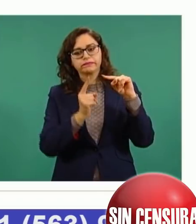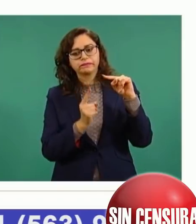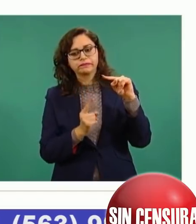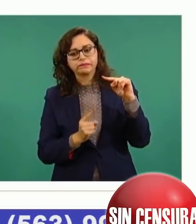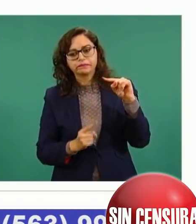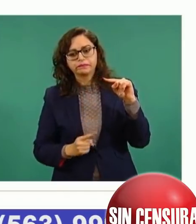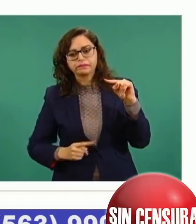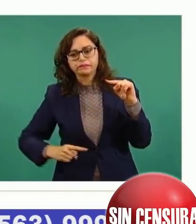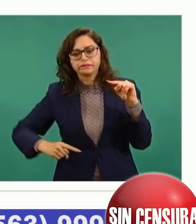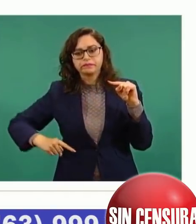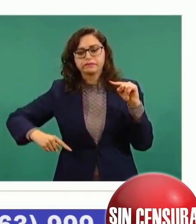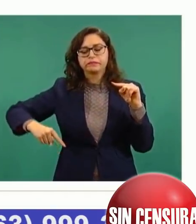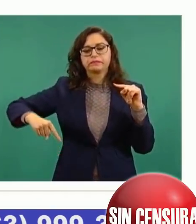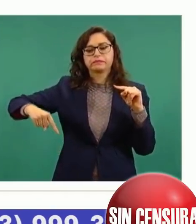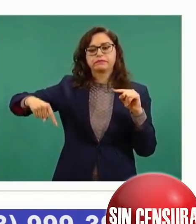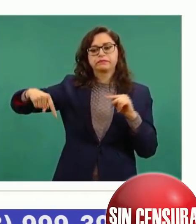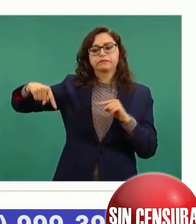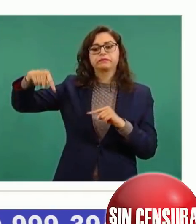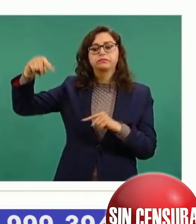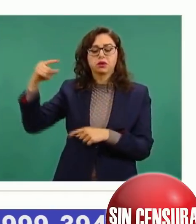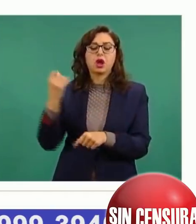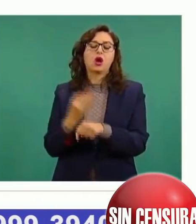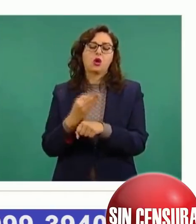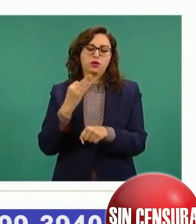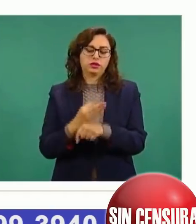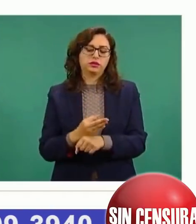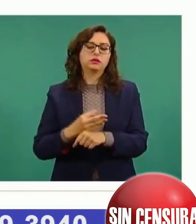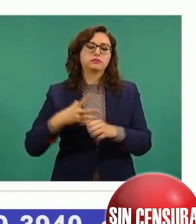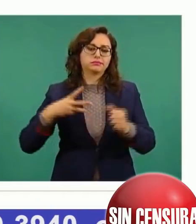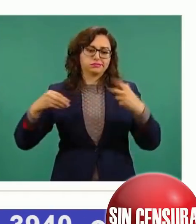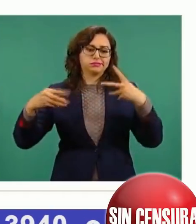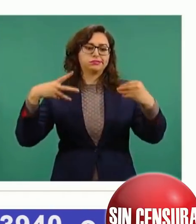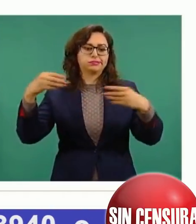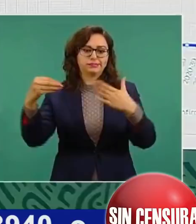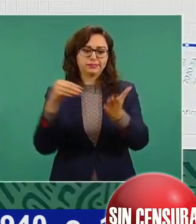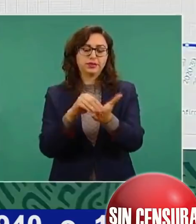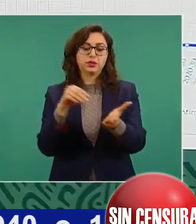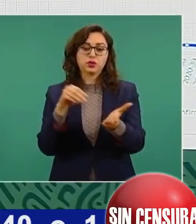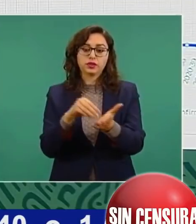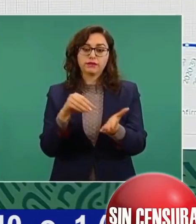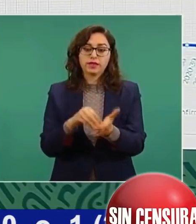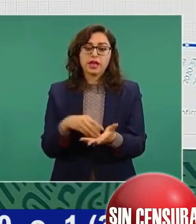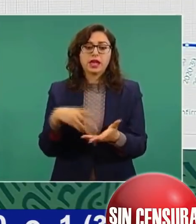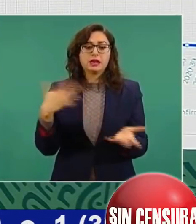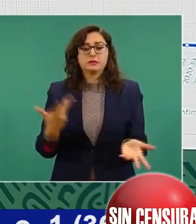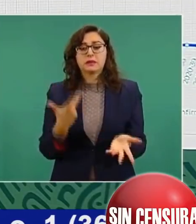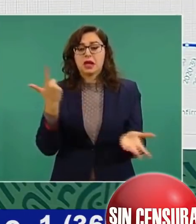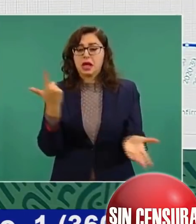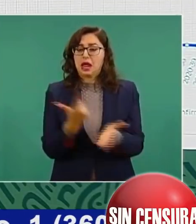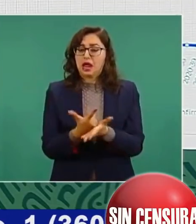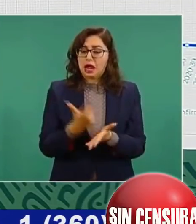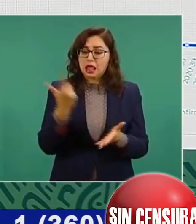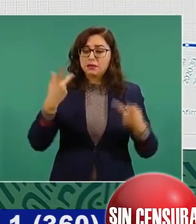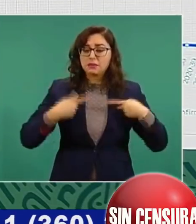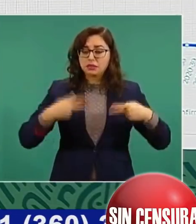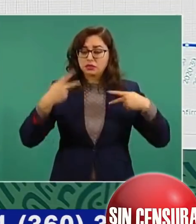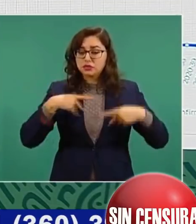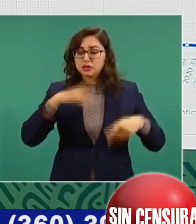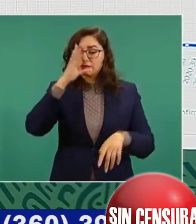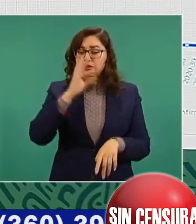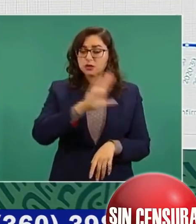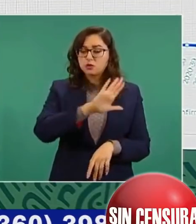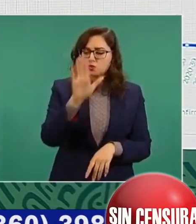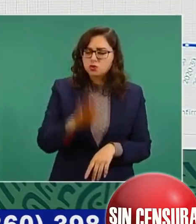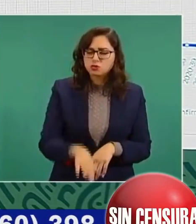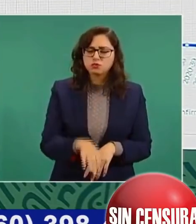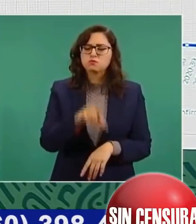otoño, empezó a subir y todavía mantiene tendencia a la alza. No hay una repercusión tan importante en la mortalidad, aunque va en tendencia